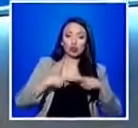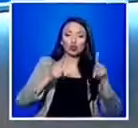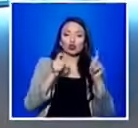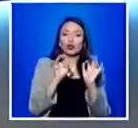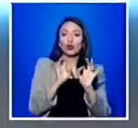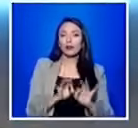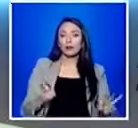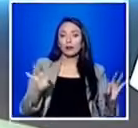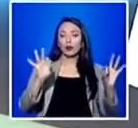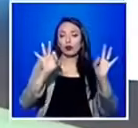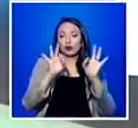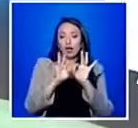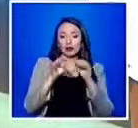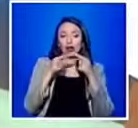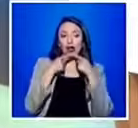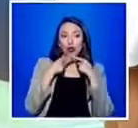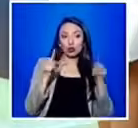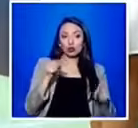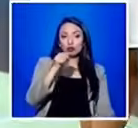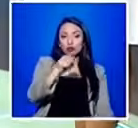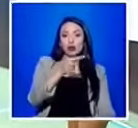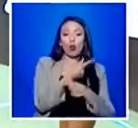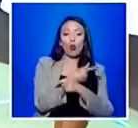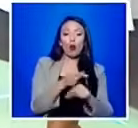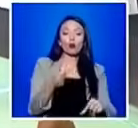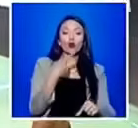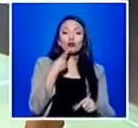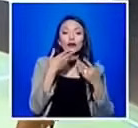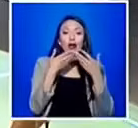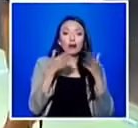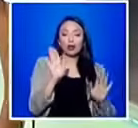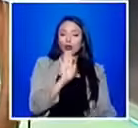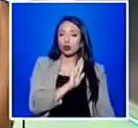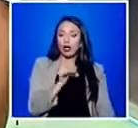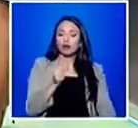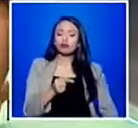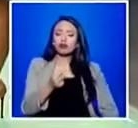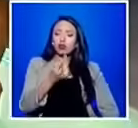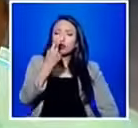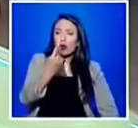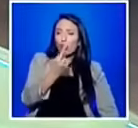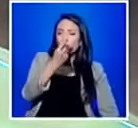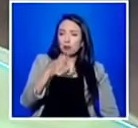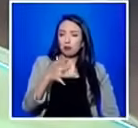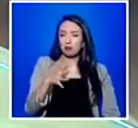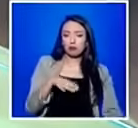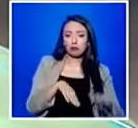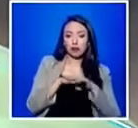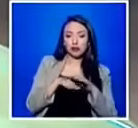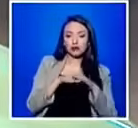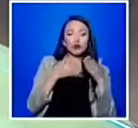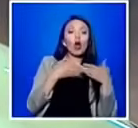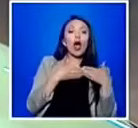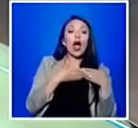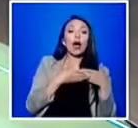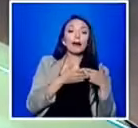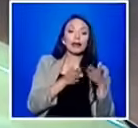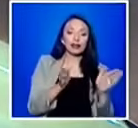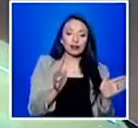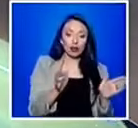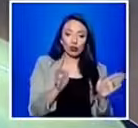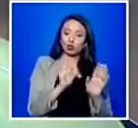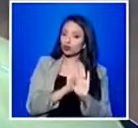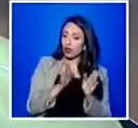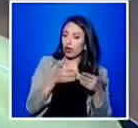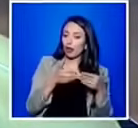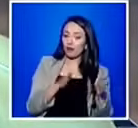Gatito Ceballos desde el sector de Guápulo, donde reiteramos, vecinos, por favor, para que lo tengan en cuenta, está habilitada, completamente